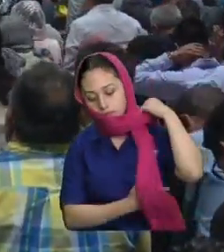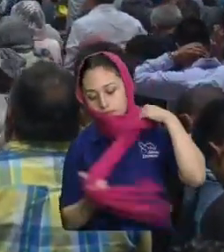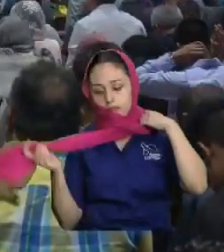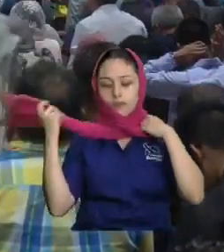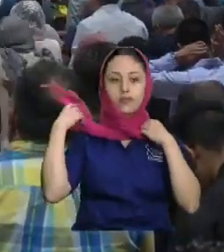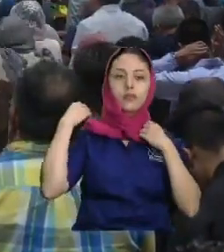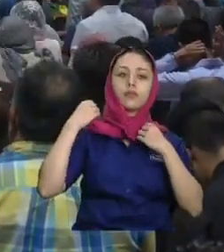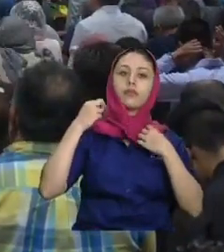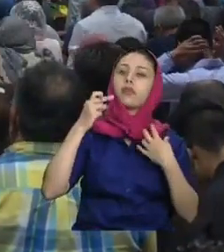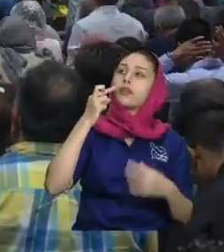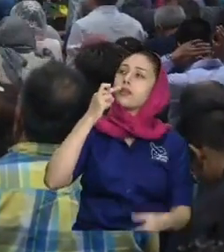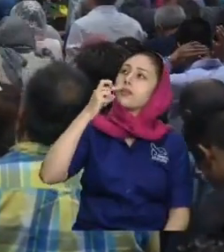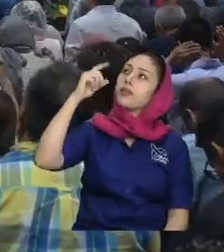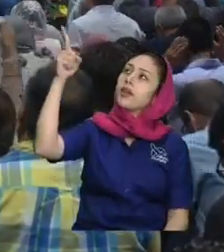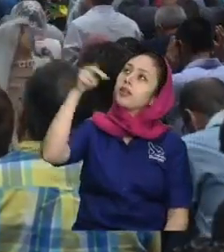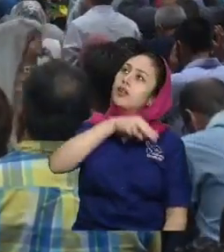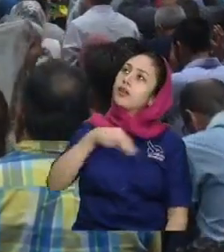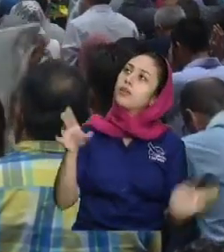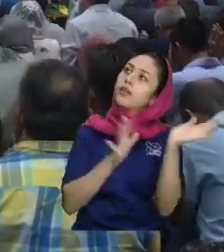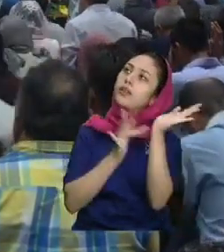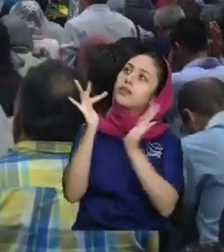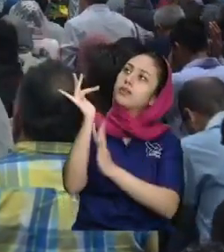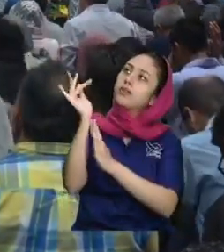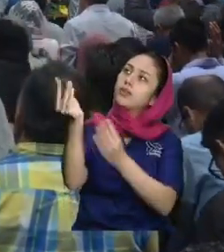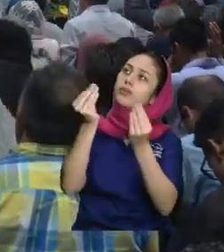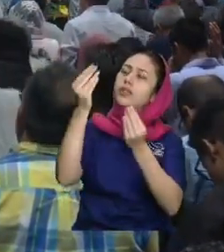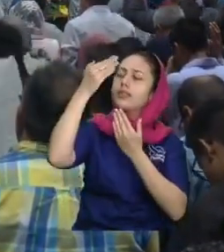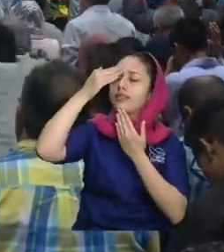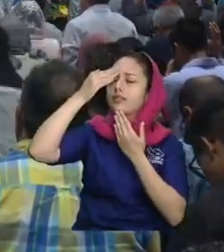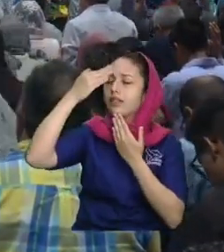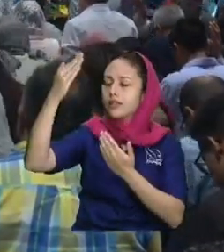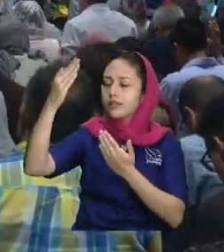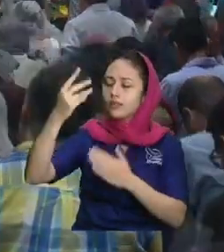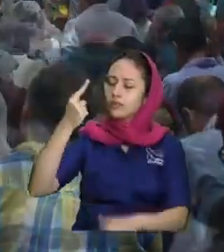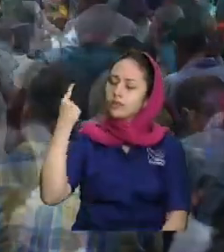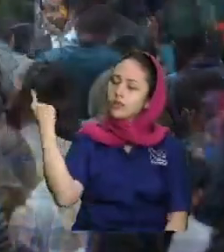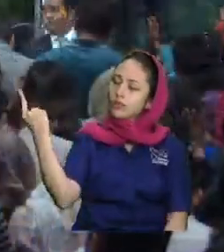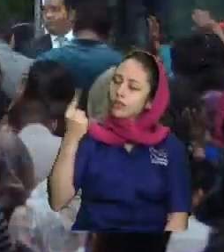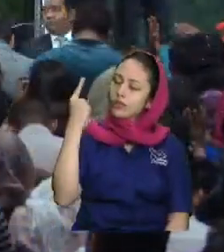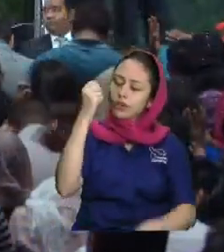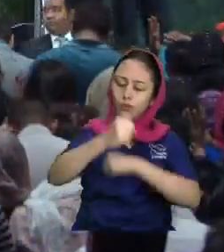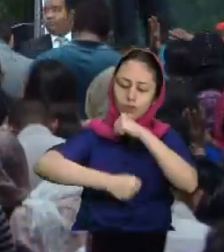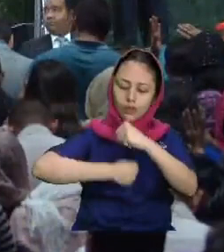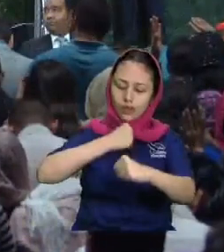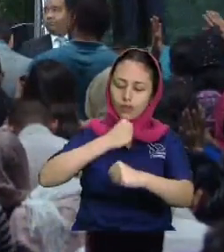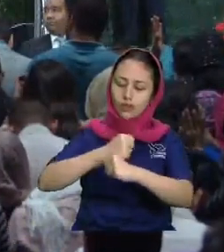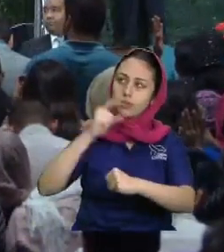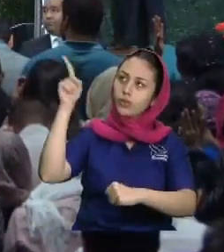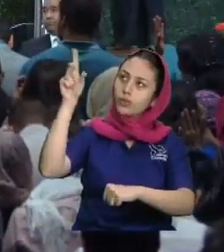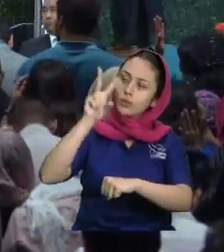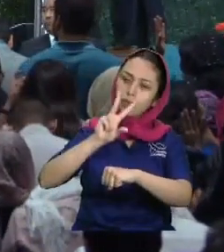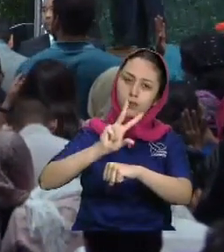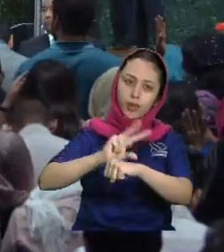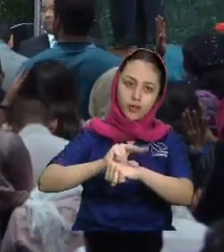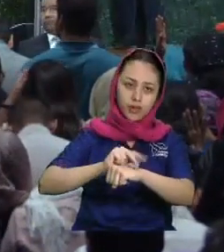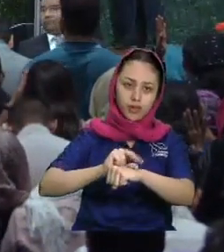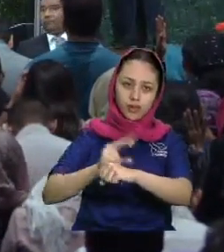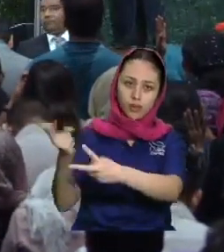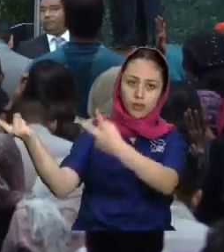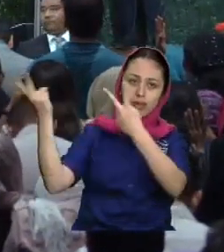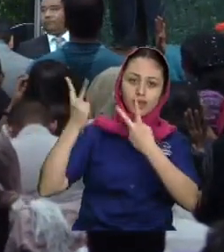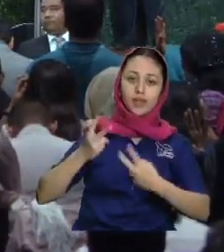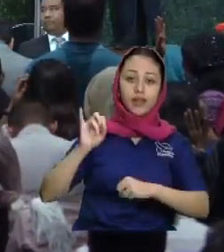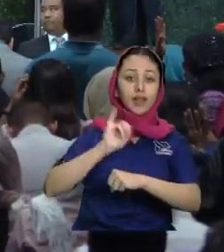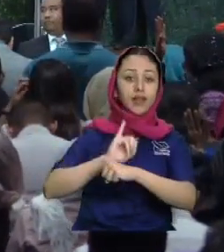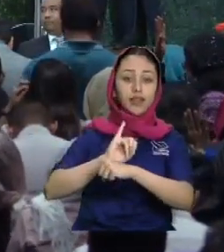Muchas gracias, Señor, por todo este año que nos has permitido venir a este lugar, a adorarte, a